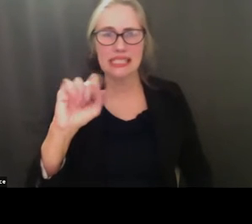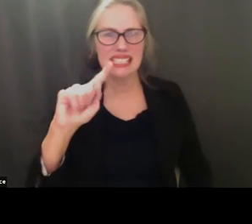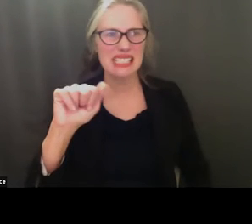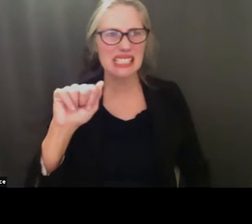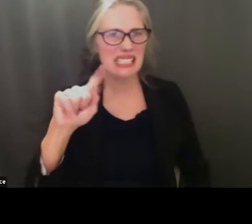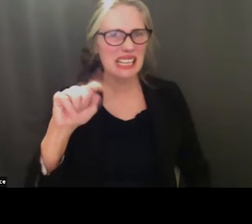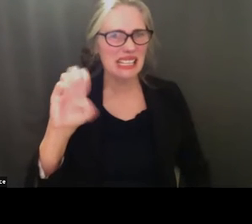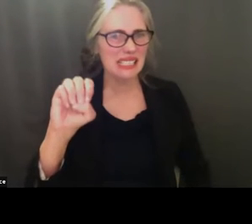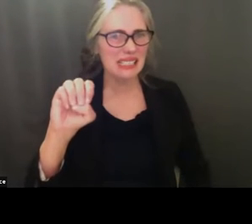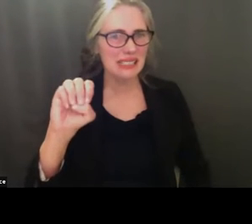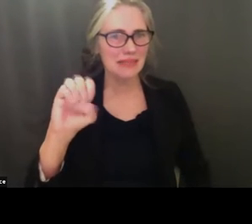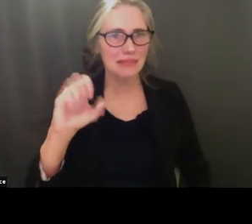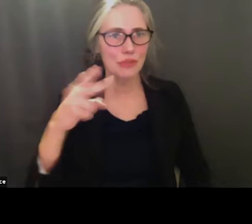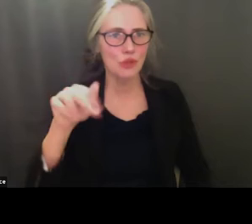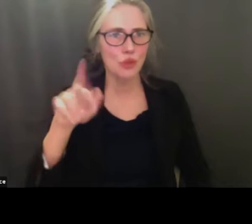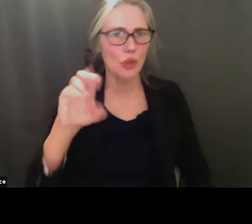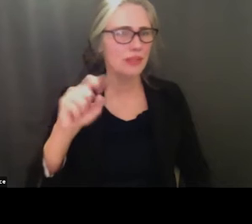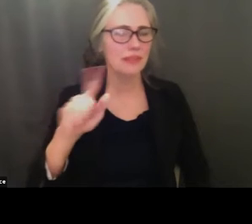Due.